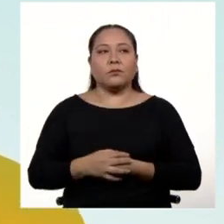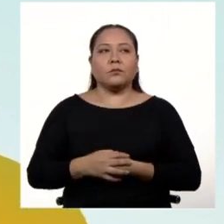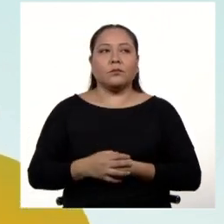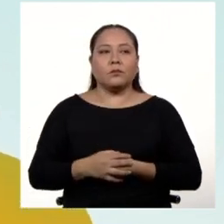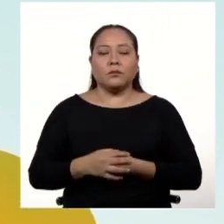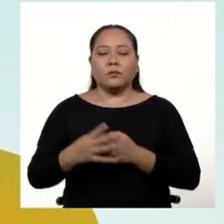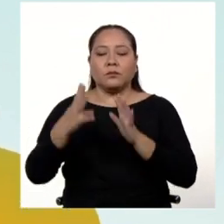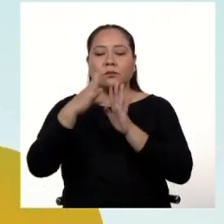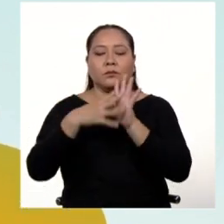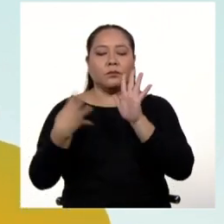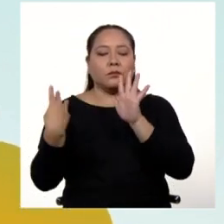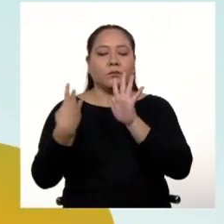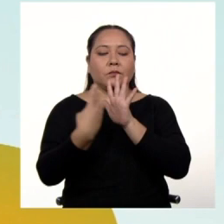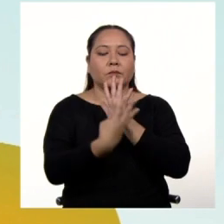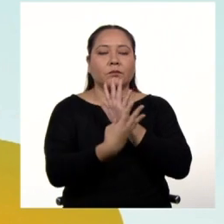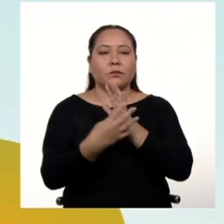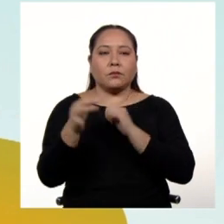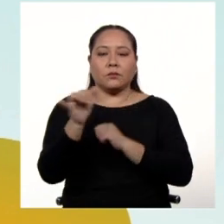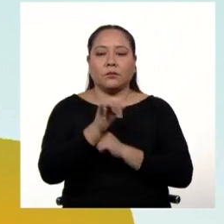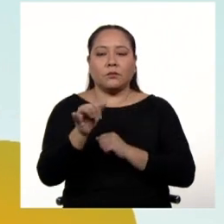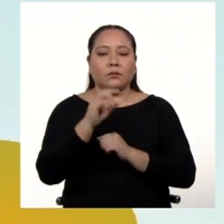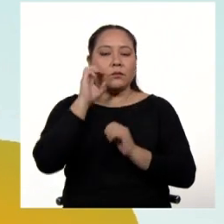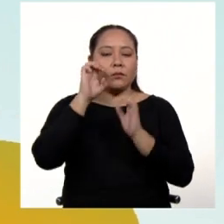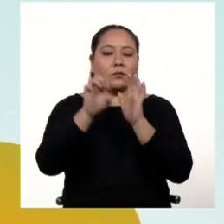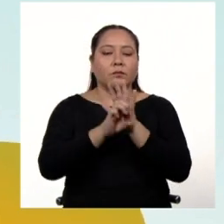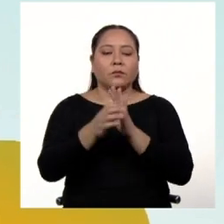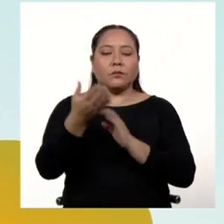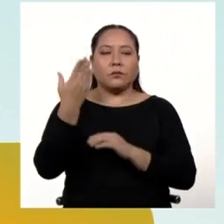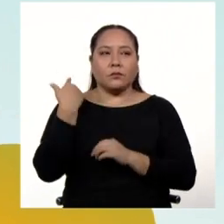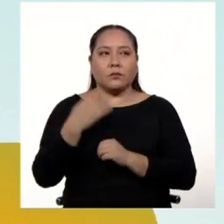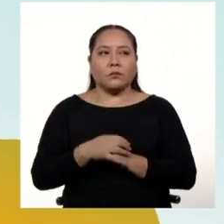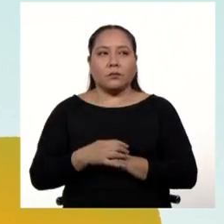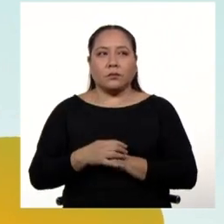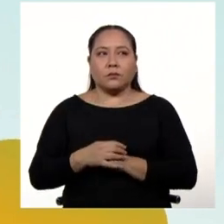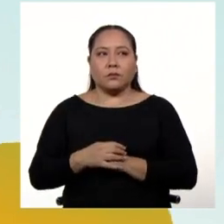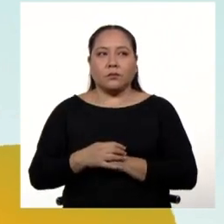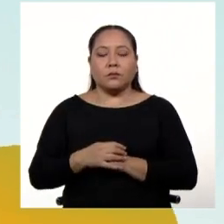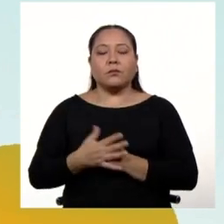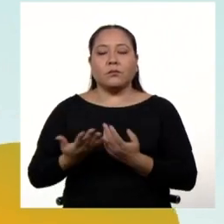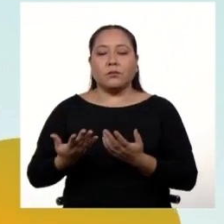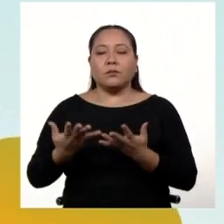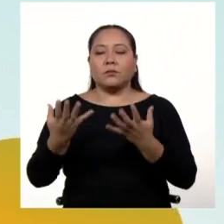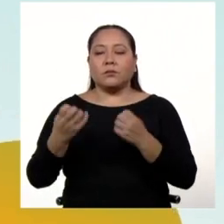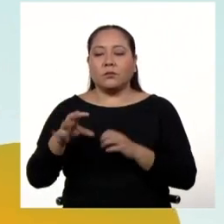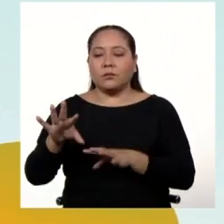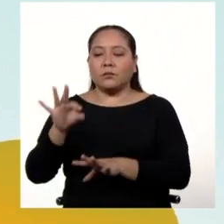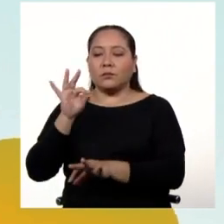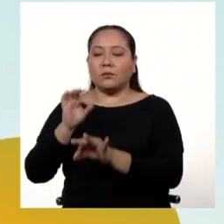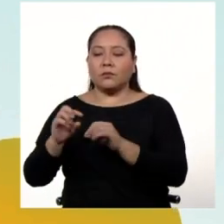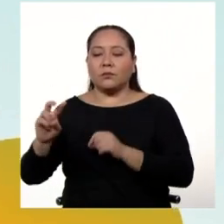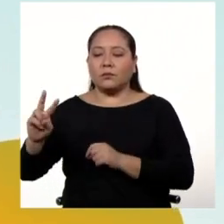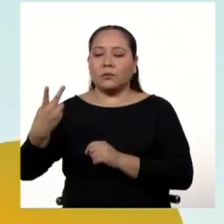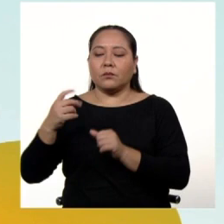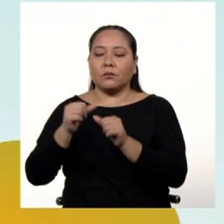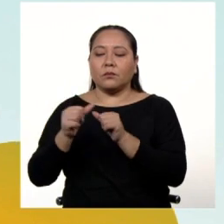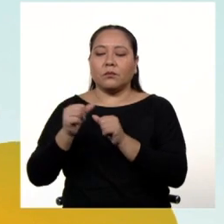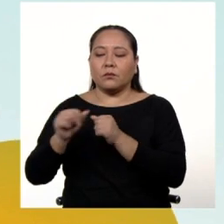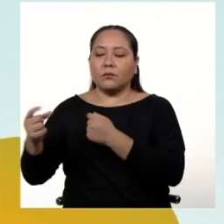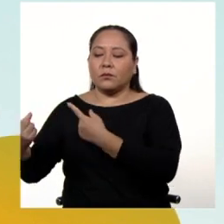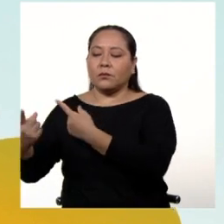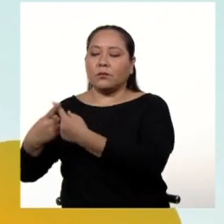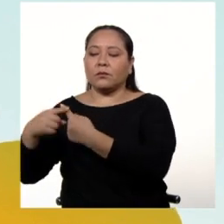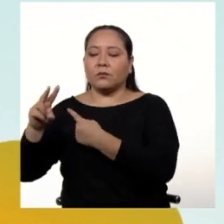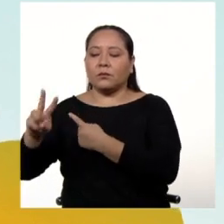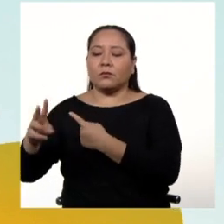Completamos la tabla de la misma forma que en el ejemplo anterior. Es decir, si deseo encontrar el segundo término,